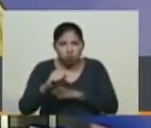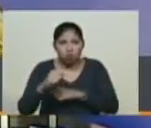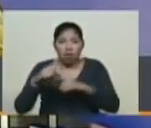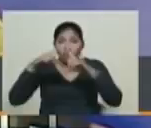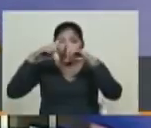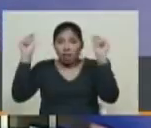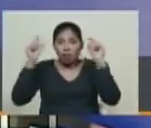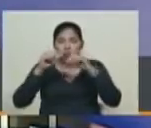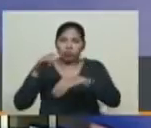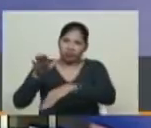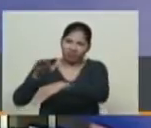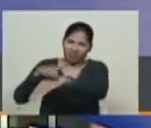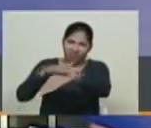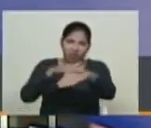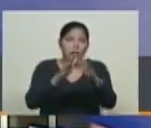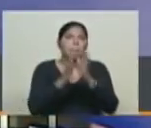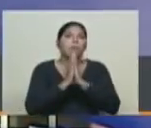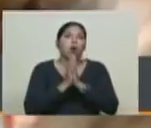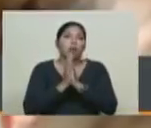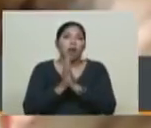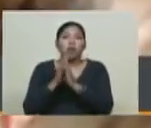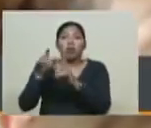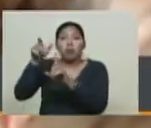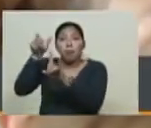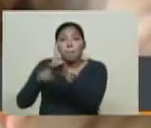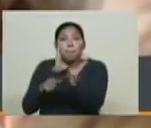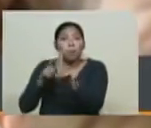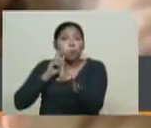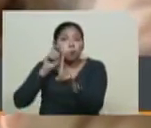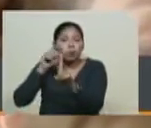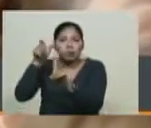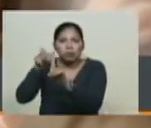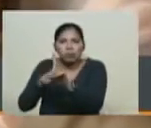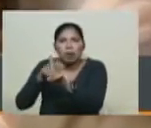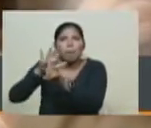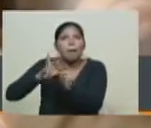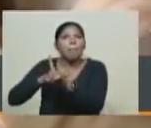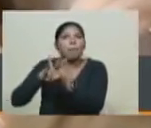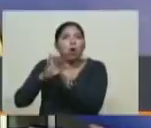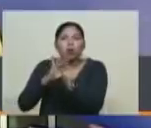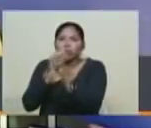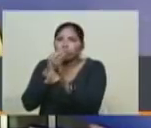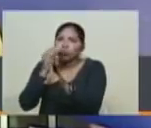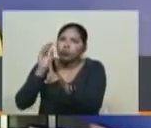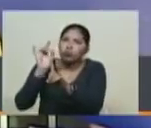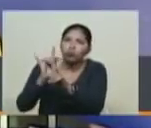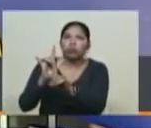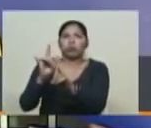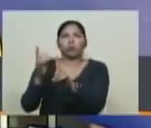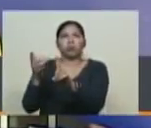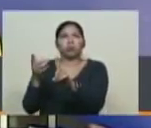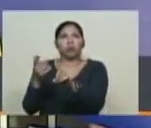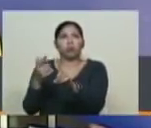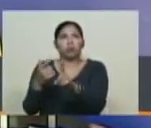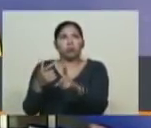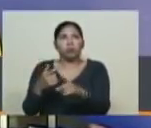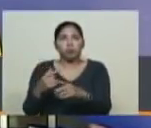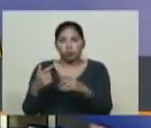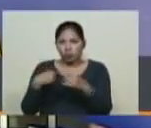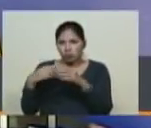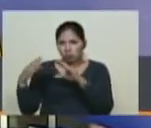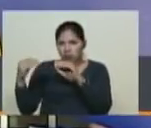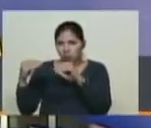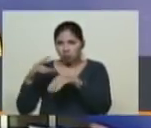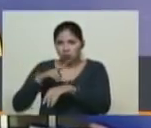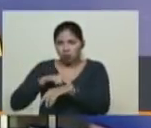tratar con amor a la mujer embarazada. Yo hablaba la otra vez con unos médicos y me decían, presidente,